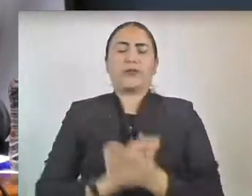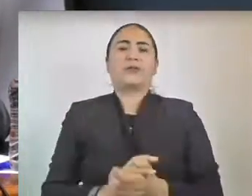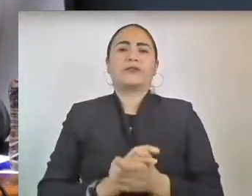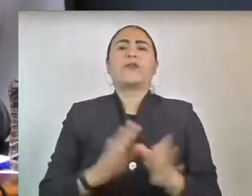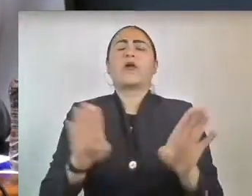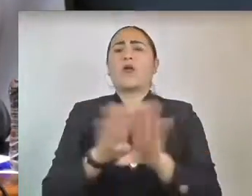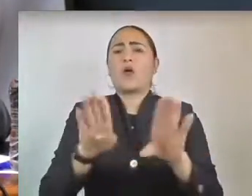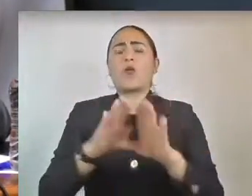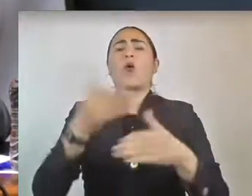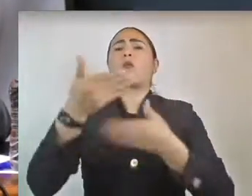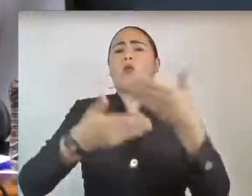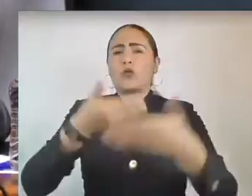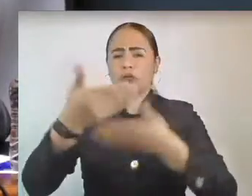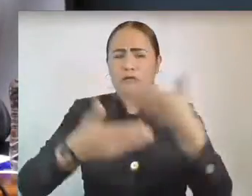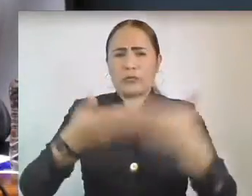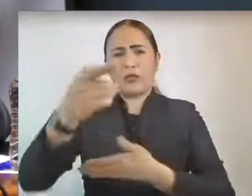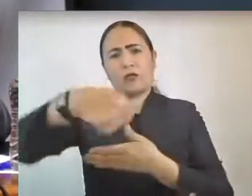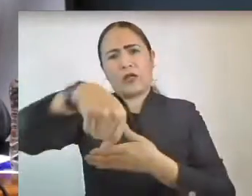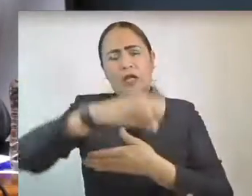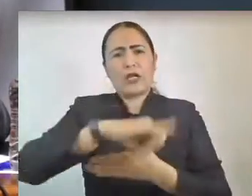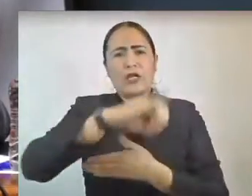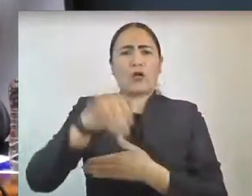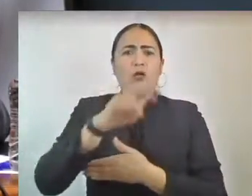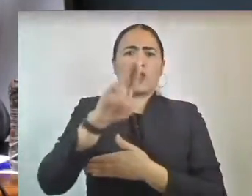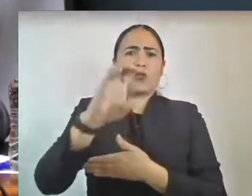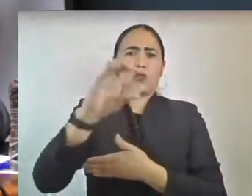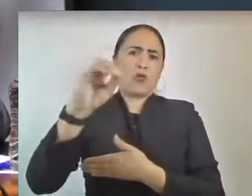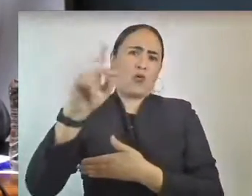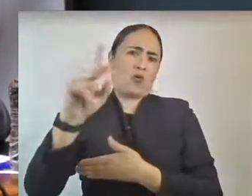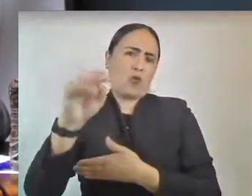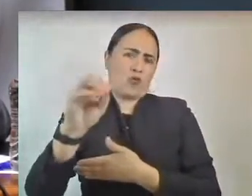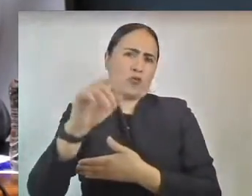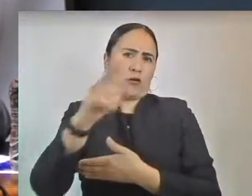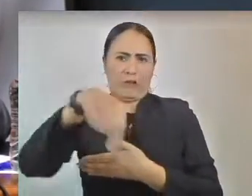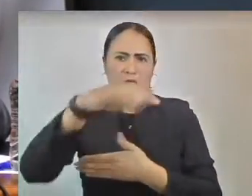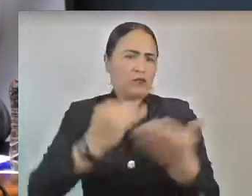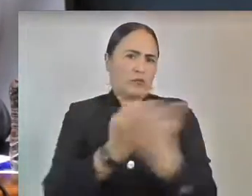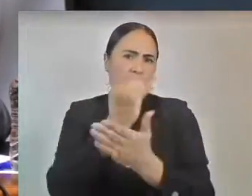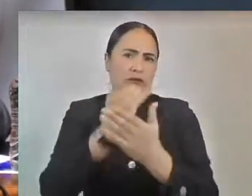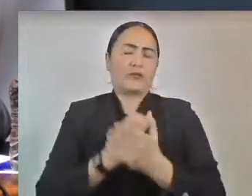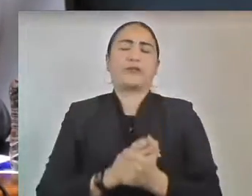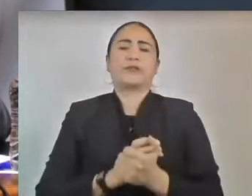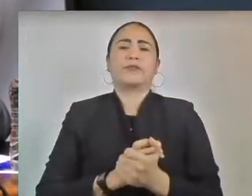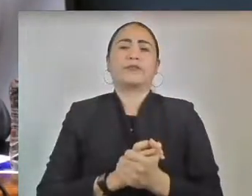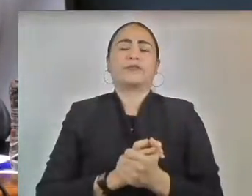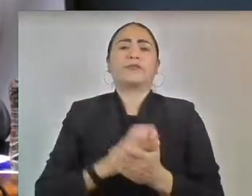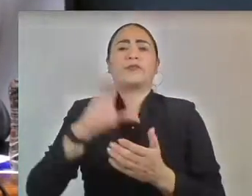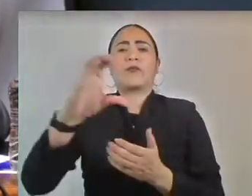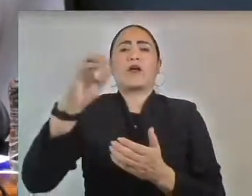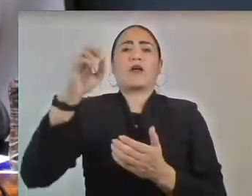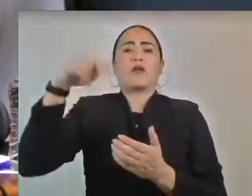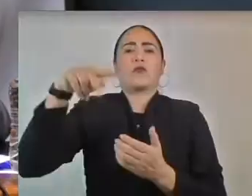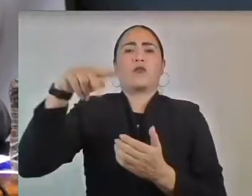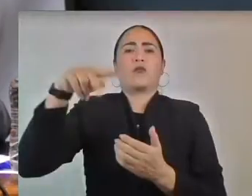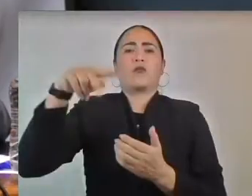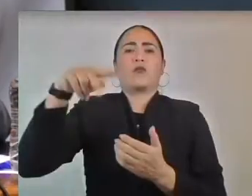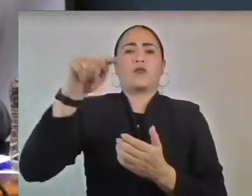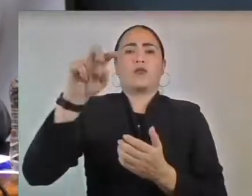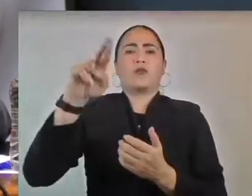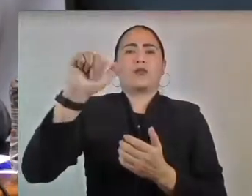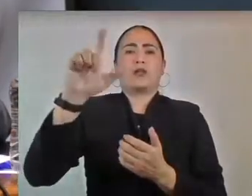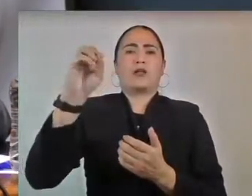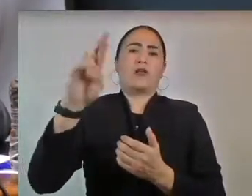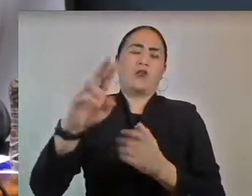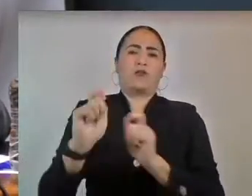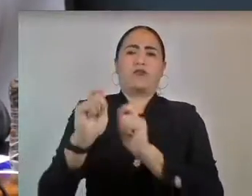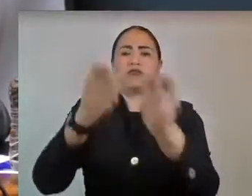para tal efecto disponga la Junta de Coordinación Política. El Contralor General del Tribunal Electoral durará en su encargo